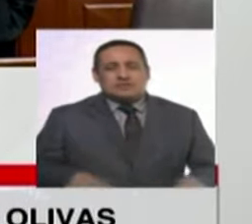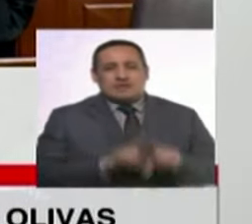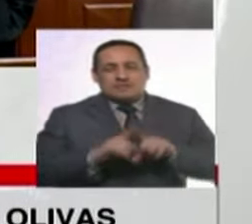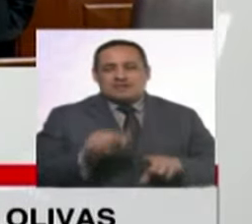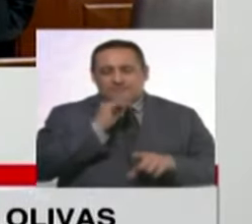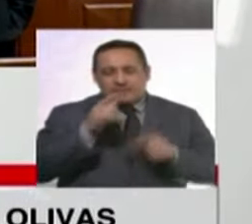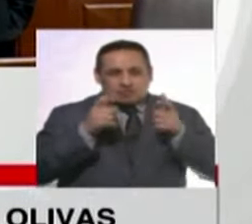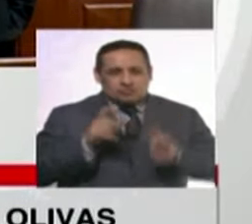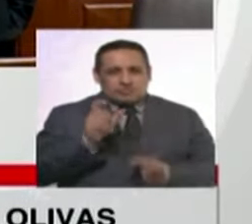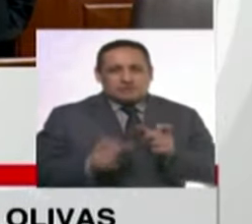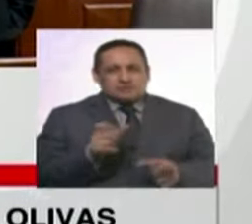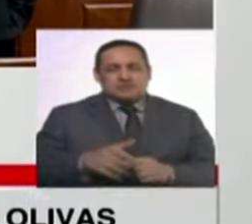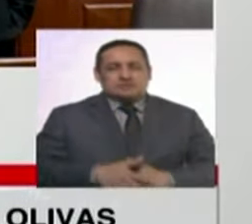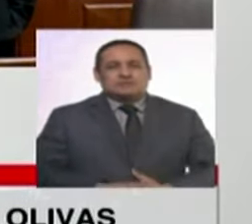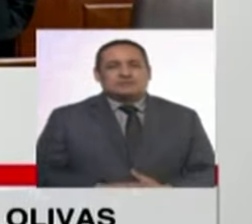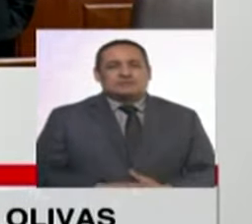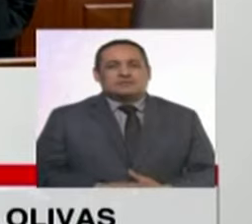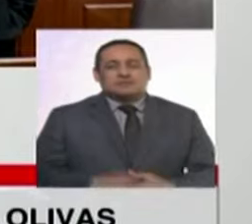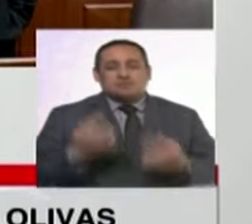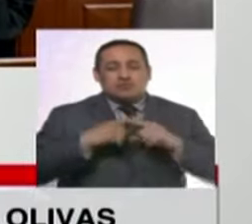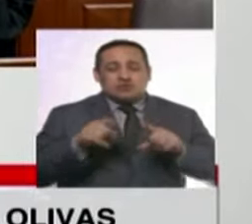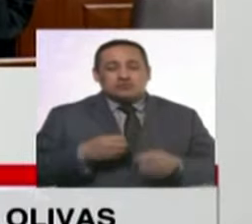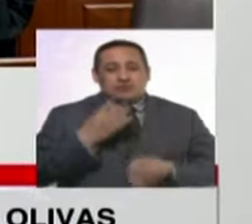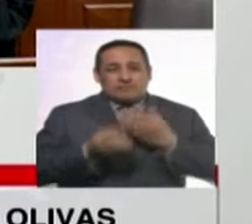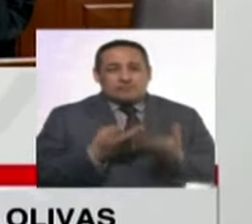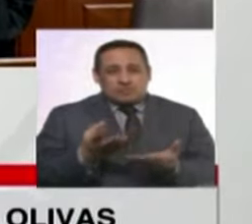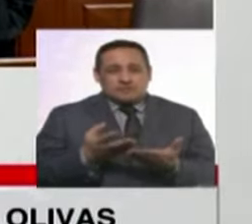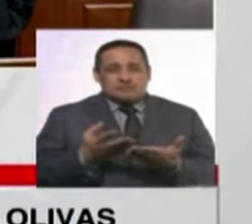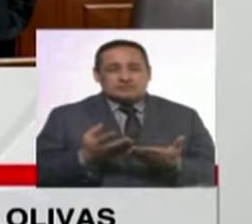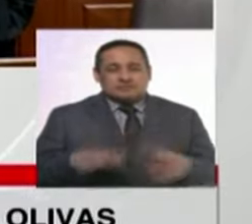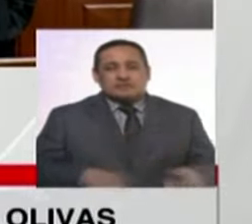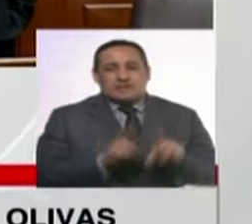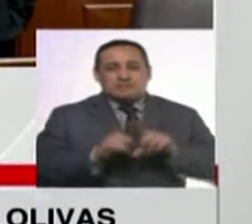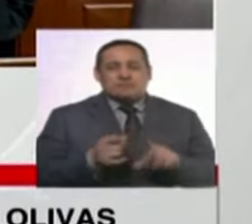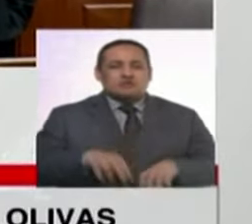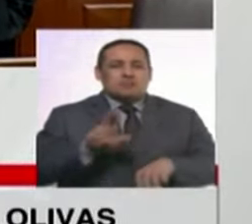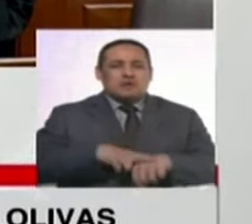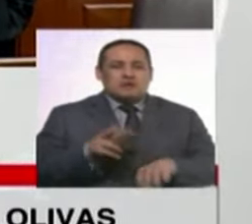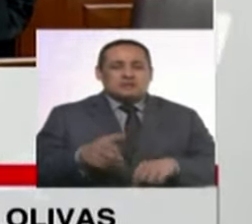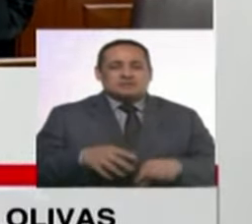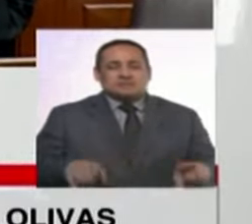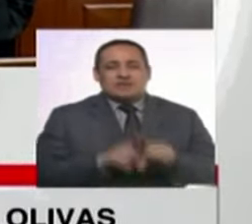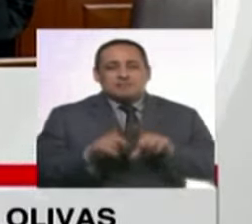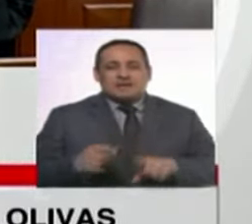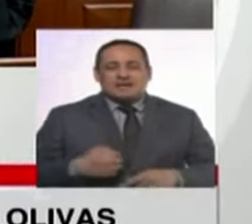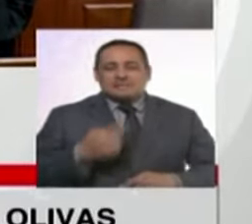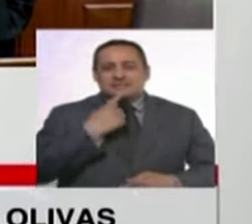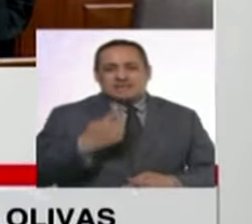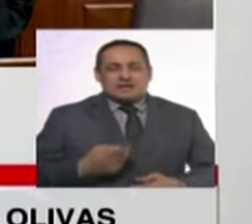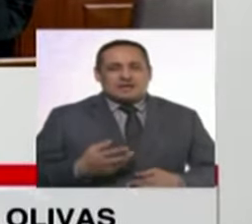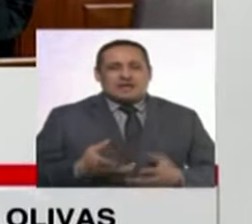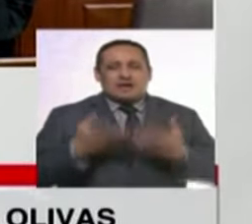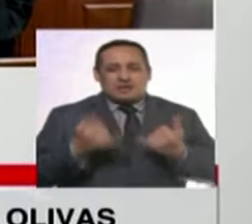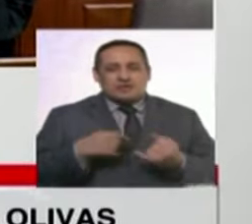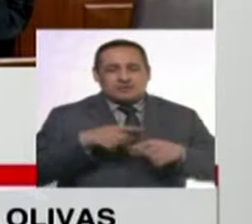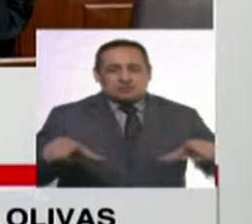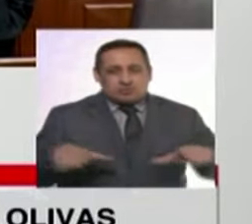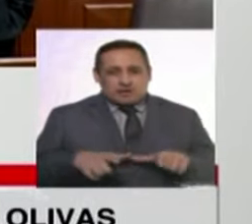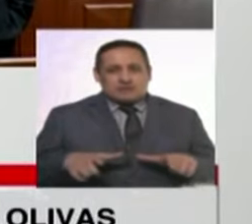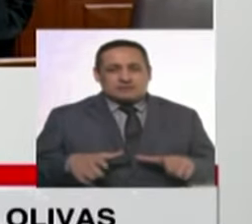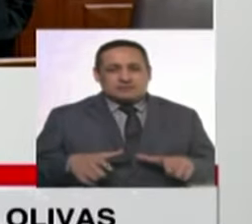inseguridad ciudadana no son datos banales están en esta